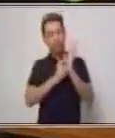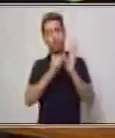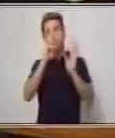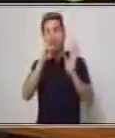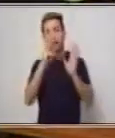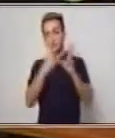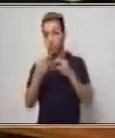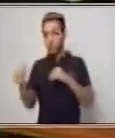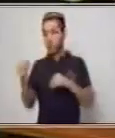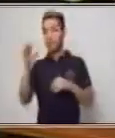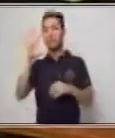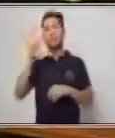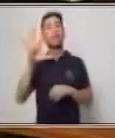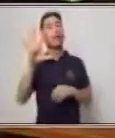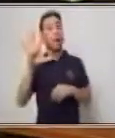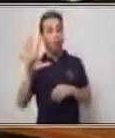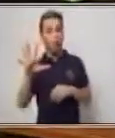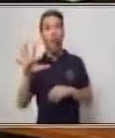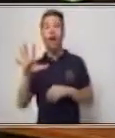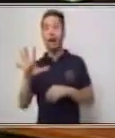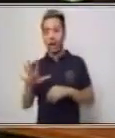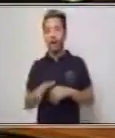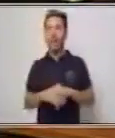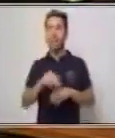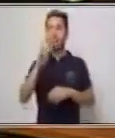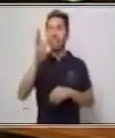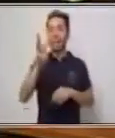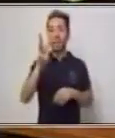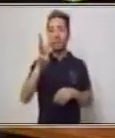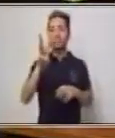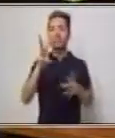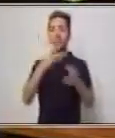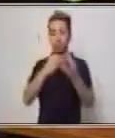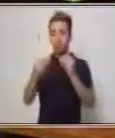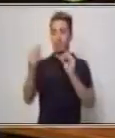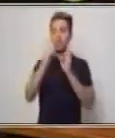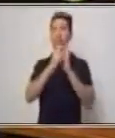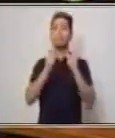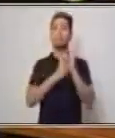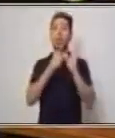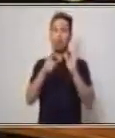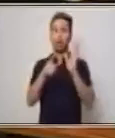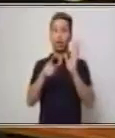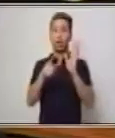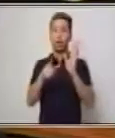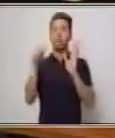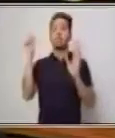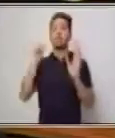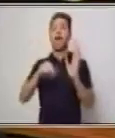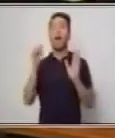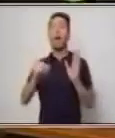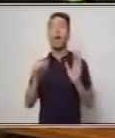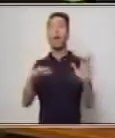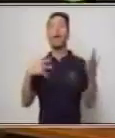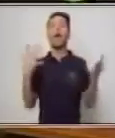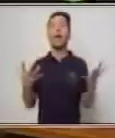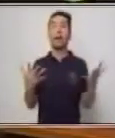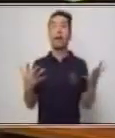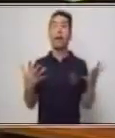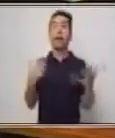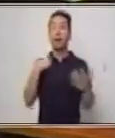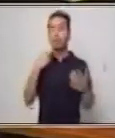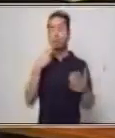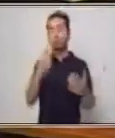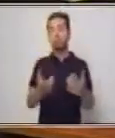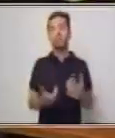5. El 3 es un número que sí lo divide. Ahora, vamos a